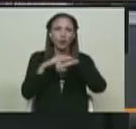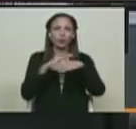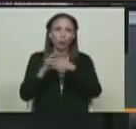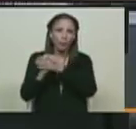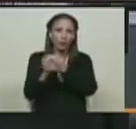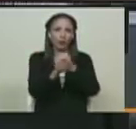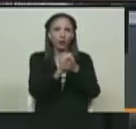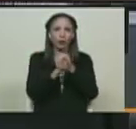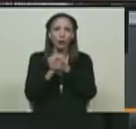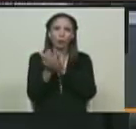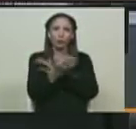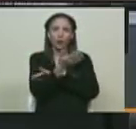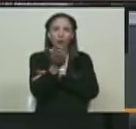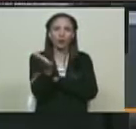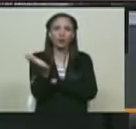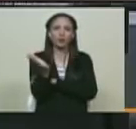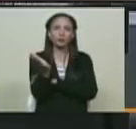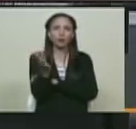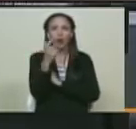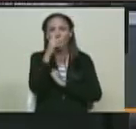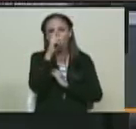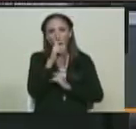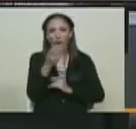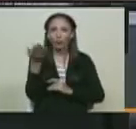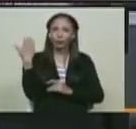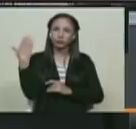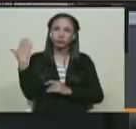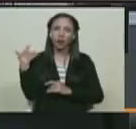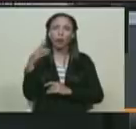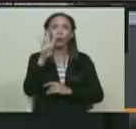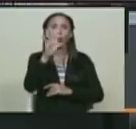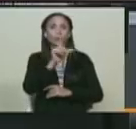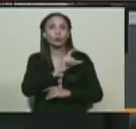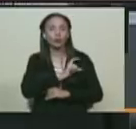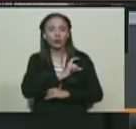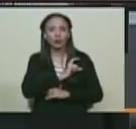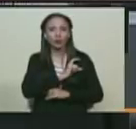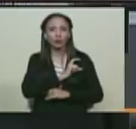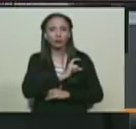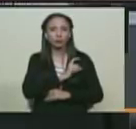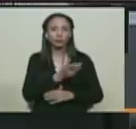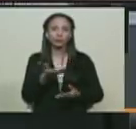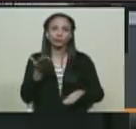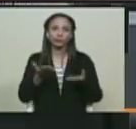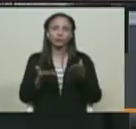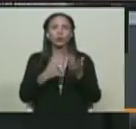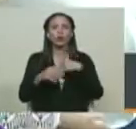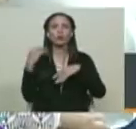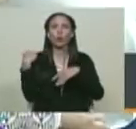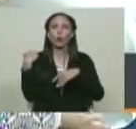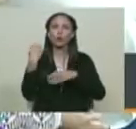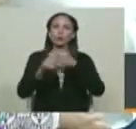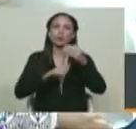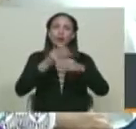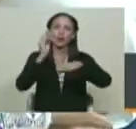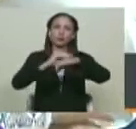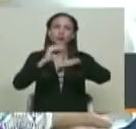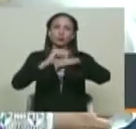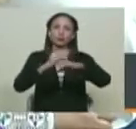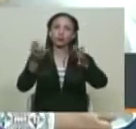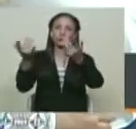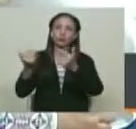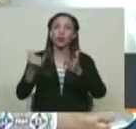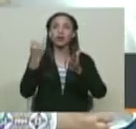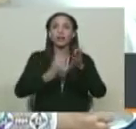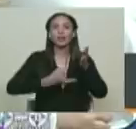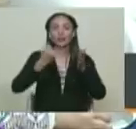Tarek. Hace un año, el 4 de enero aquí, fue cuando hice el llamado a la